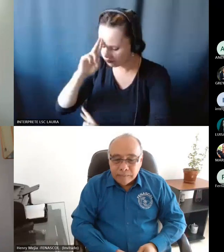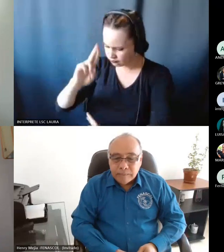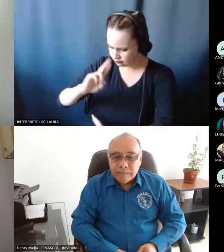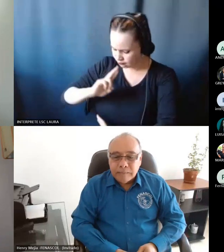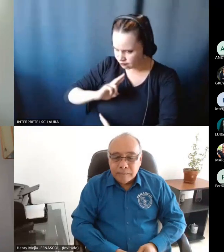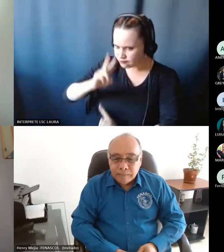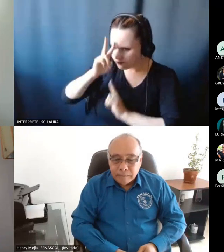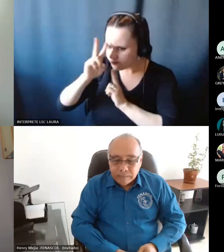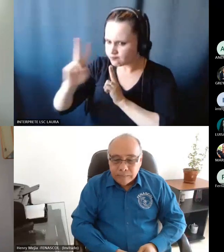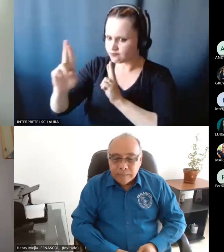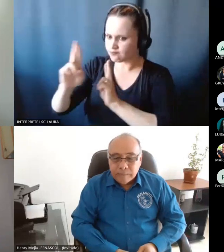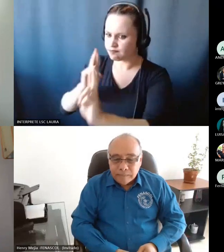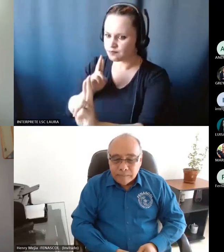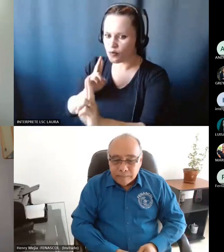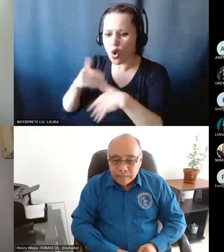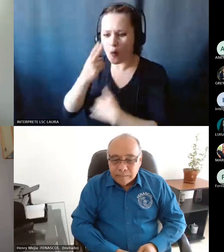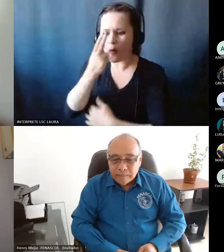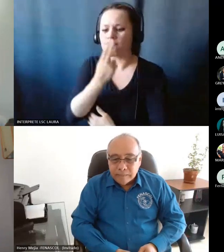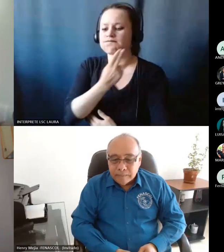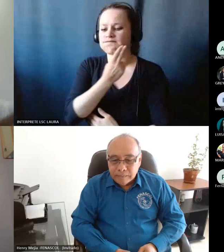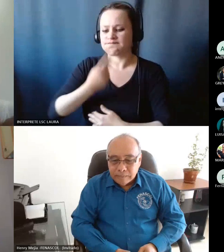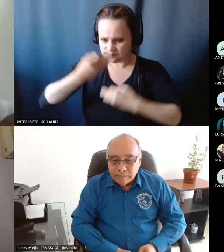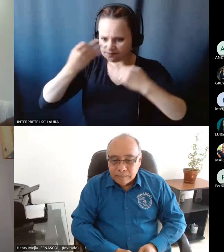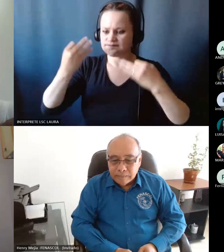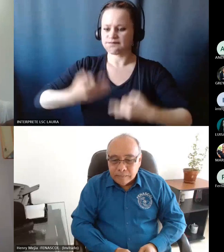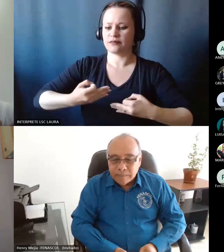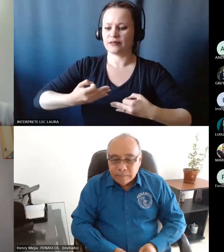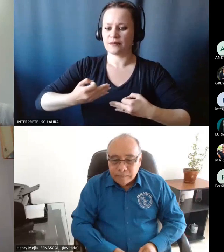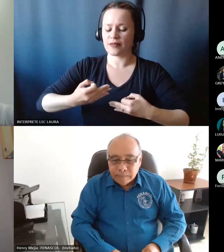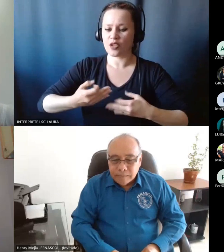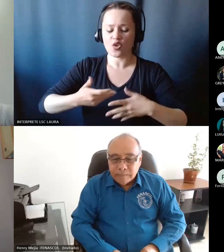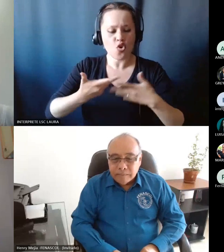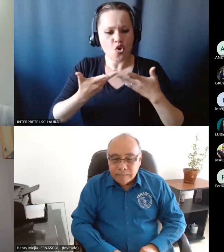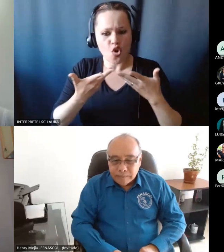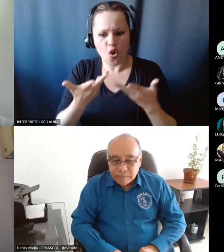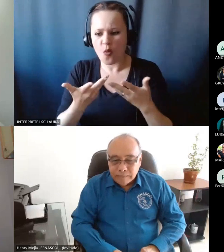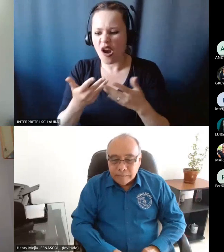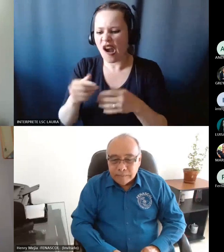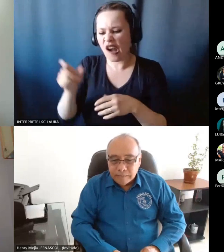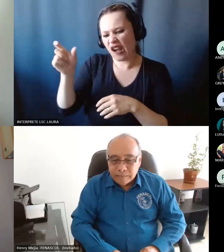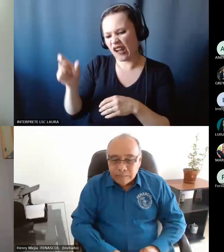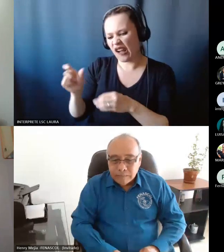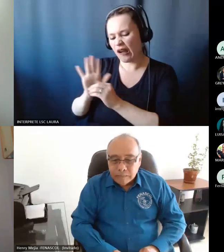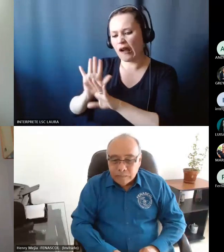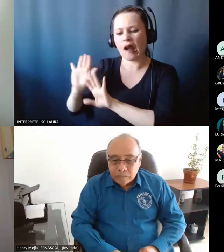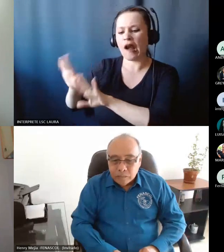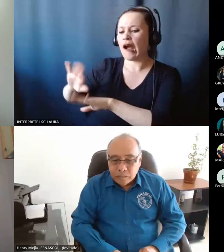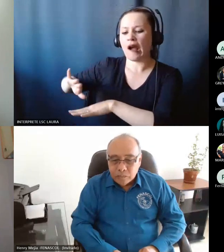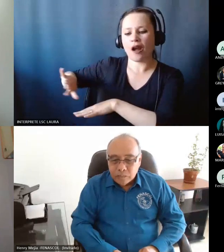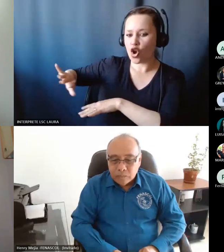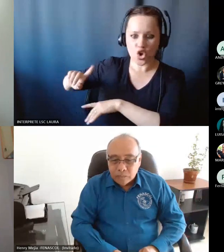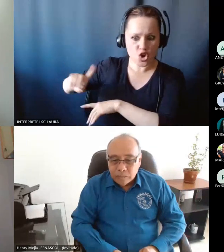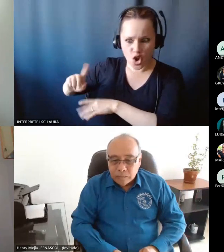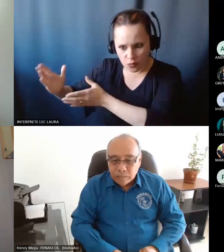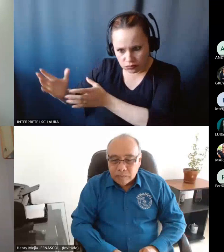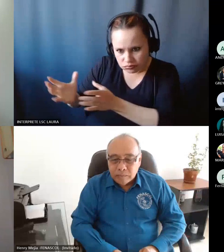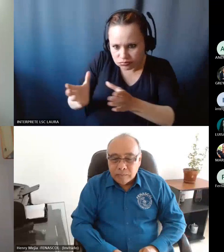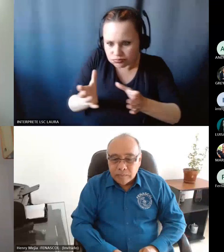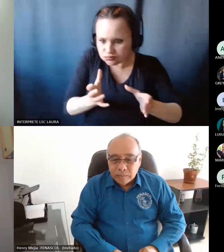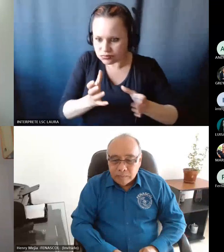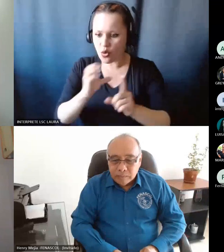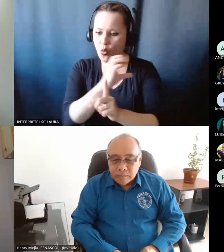contundente eh dejar de un lado la la discriminación y entender que es una cultura de empatía que